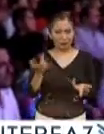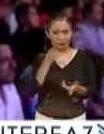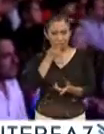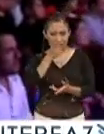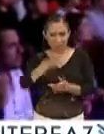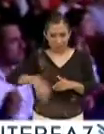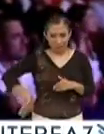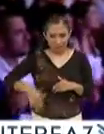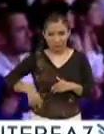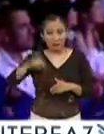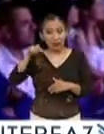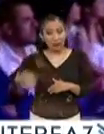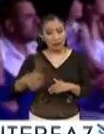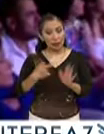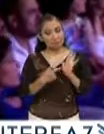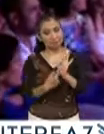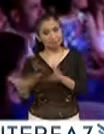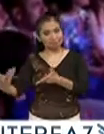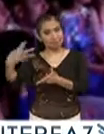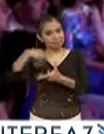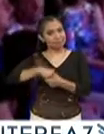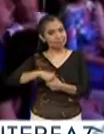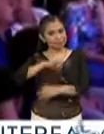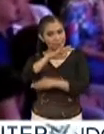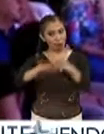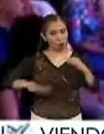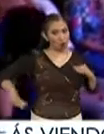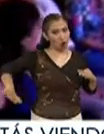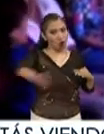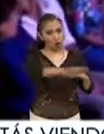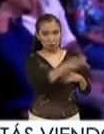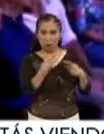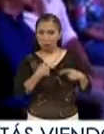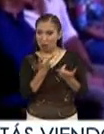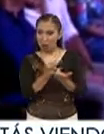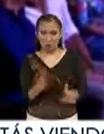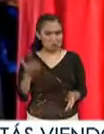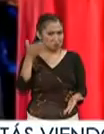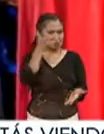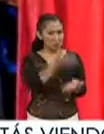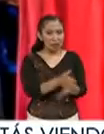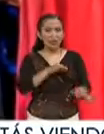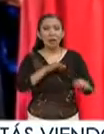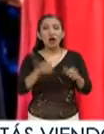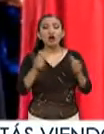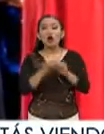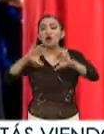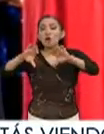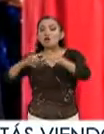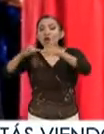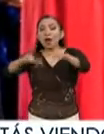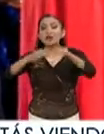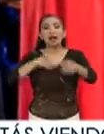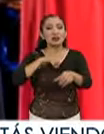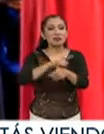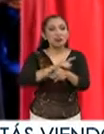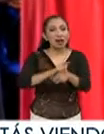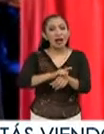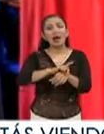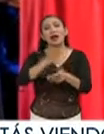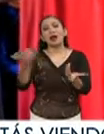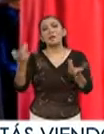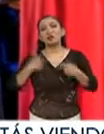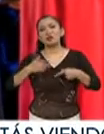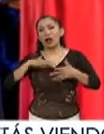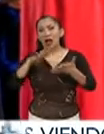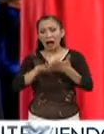había comentado, pues esto es un enfoque incluyente y ahora sí que para todo público. Se trabajó con las comunidades lésbico-gay, con